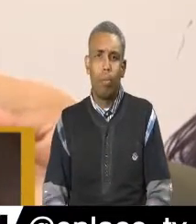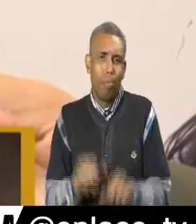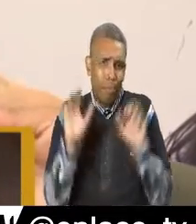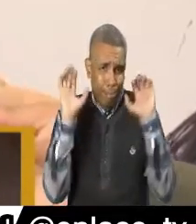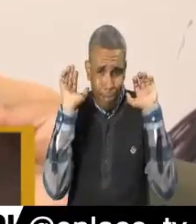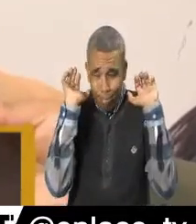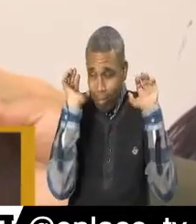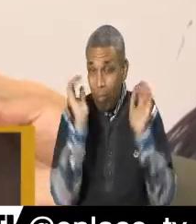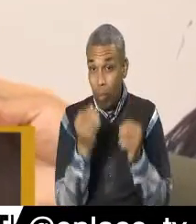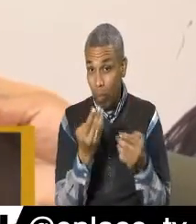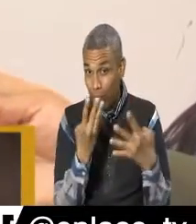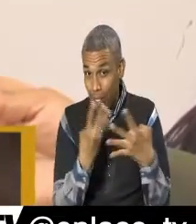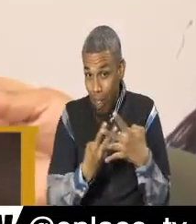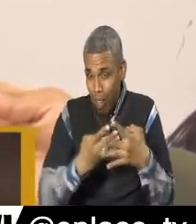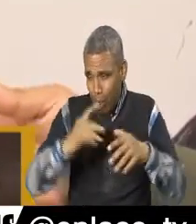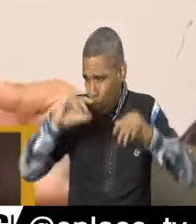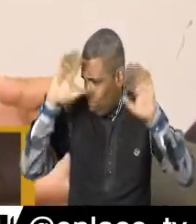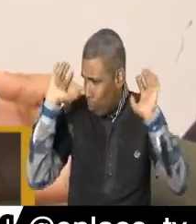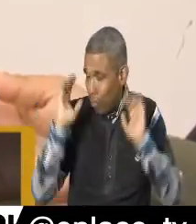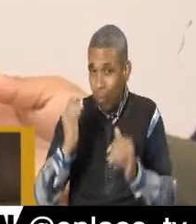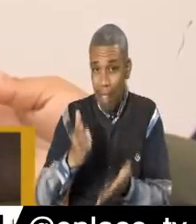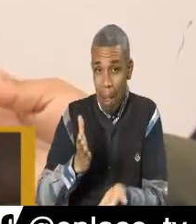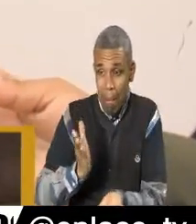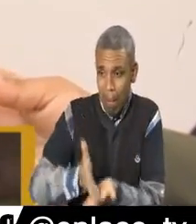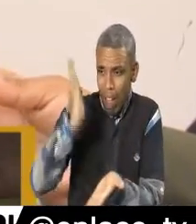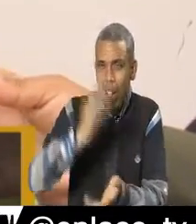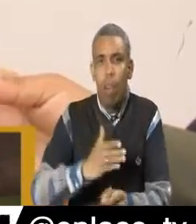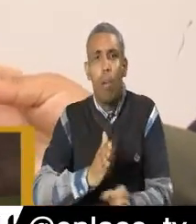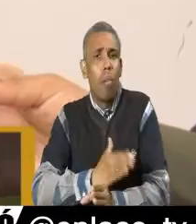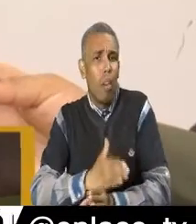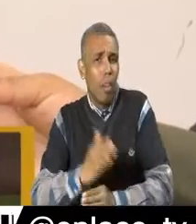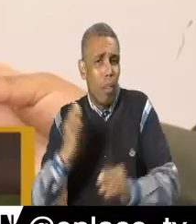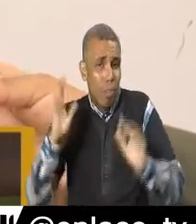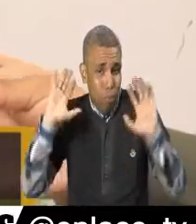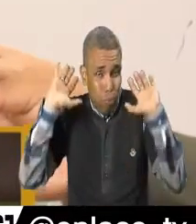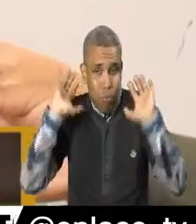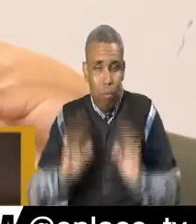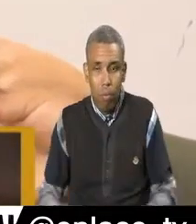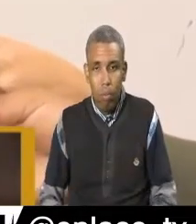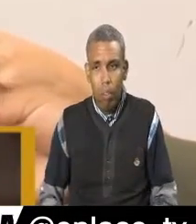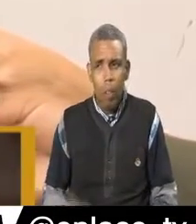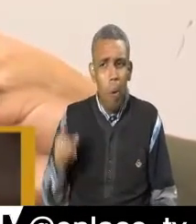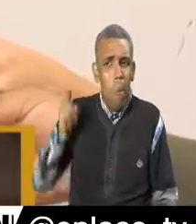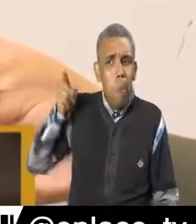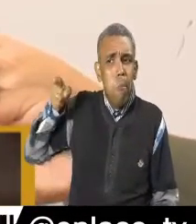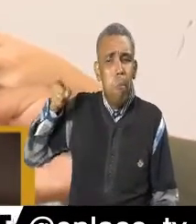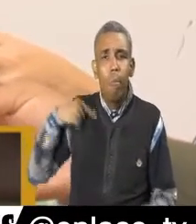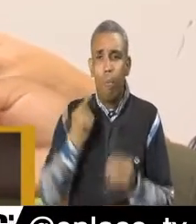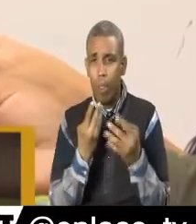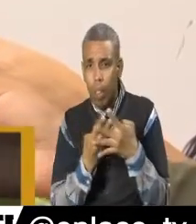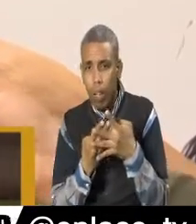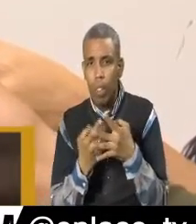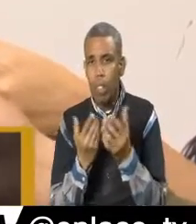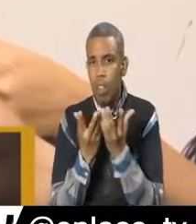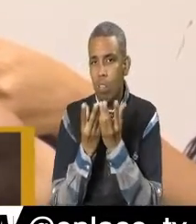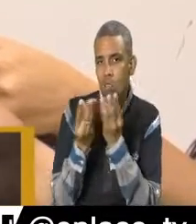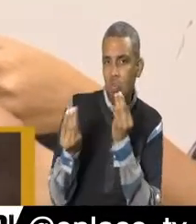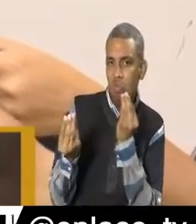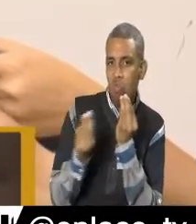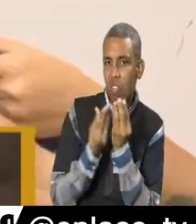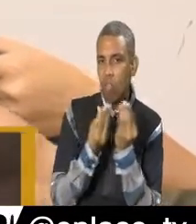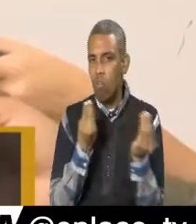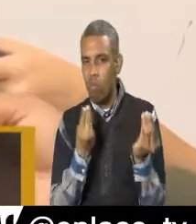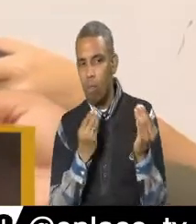cualquier tipo de acontecimientos. En este momento allá hay rivalidades y hay cualquier tipo de atropellos. Sin